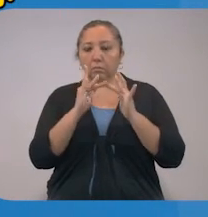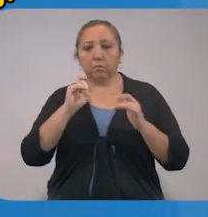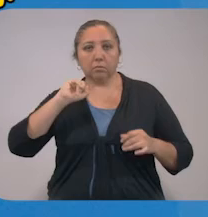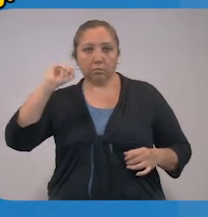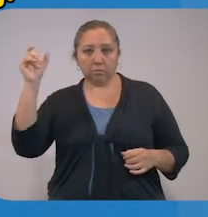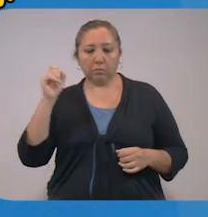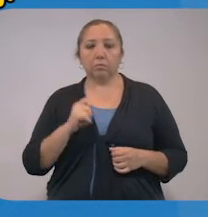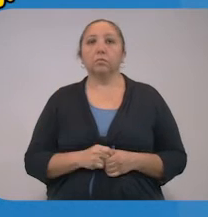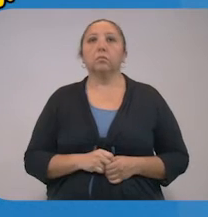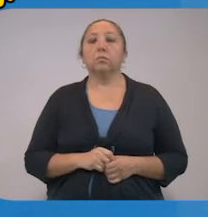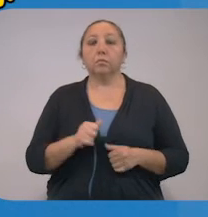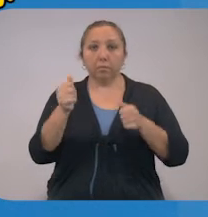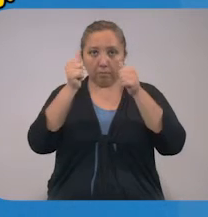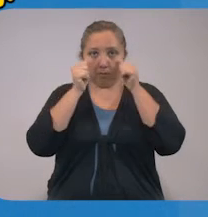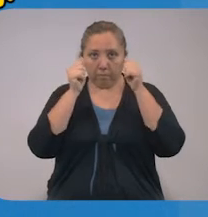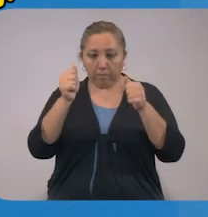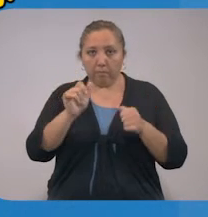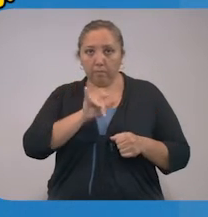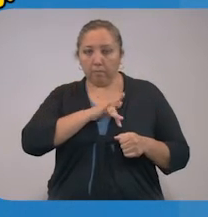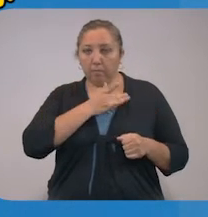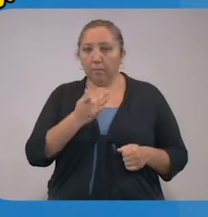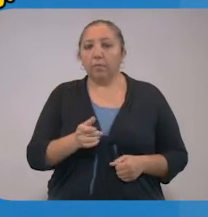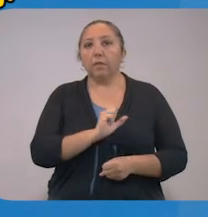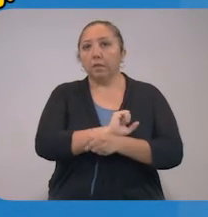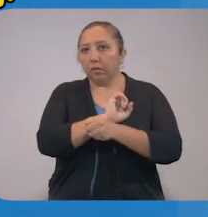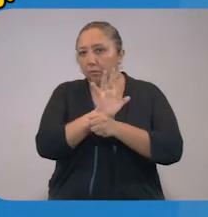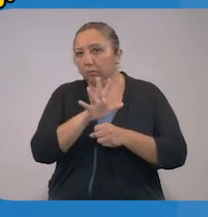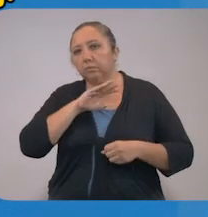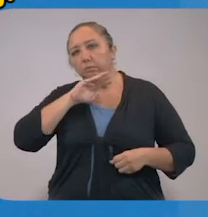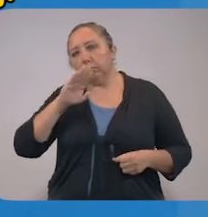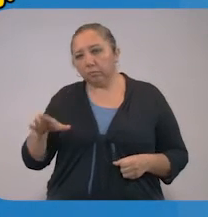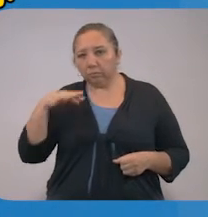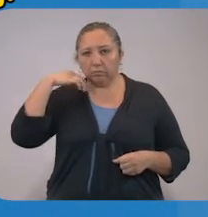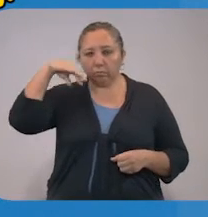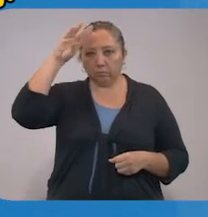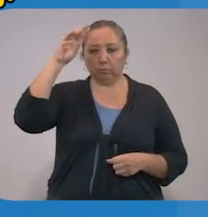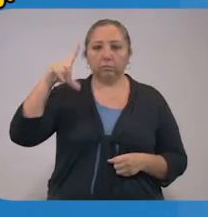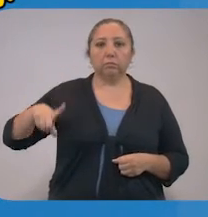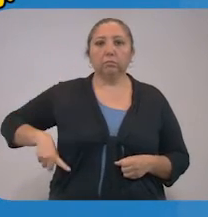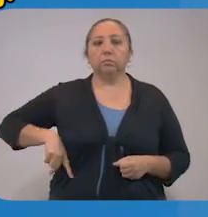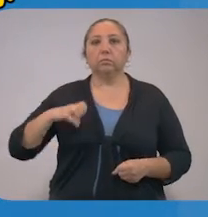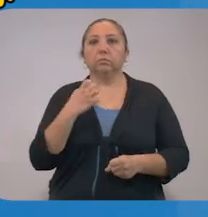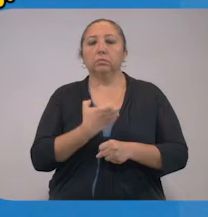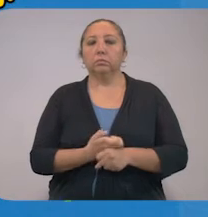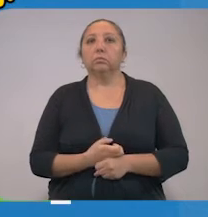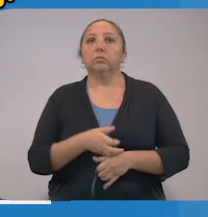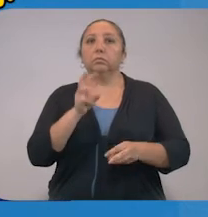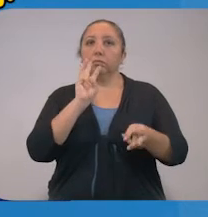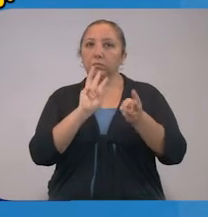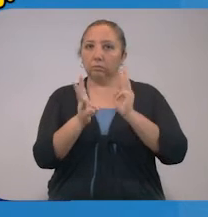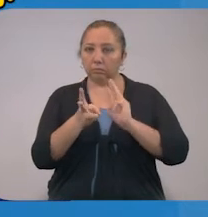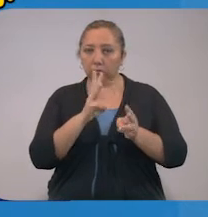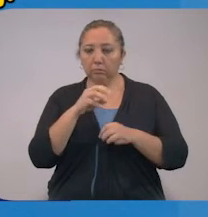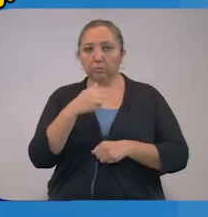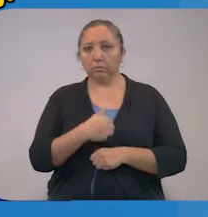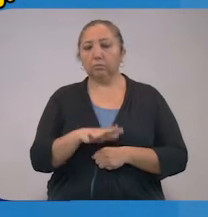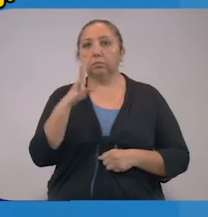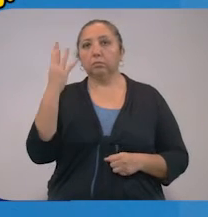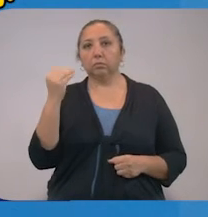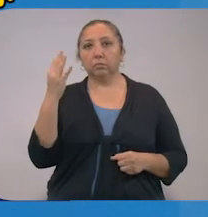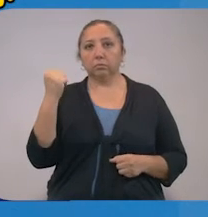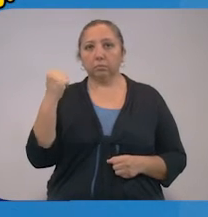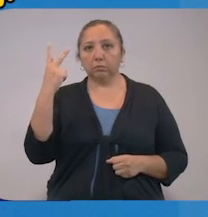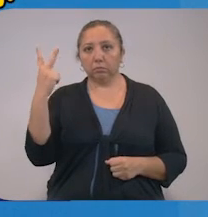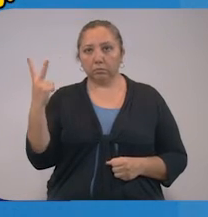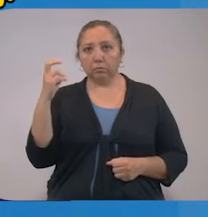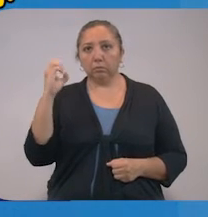las autoridades y ser atendido ante los síntomas de coronavirus, el gobierno del estado pone a disposición el chat de WhatsApp en el número